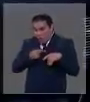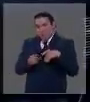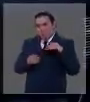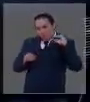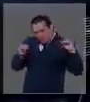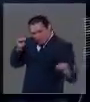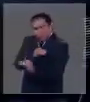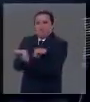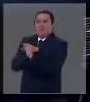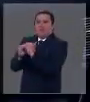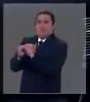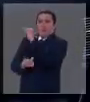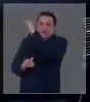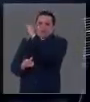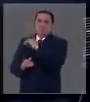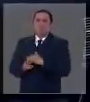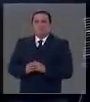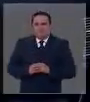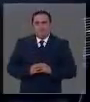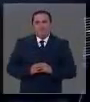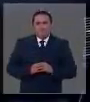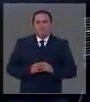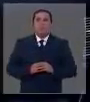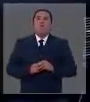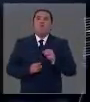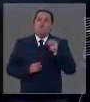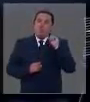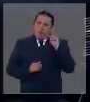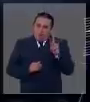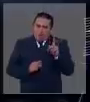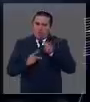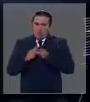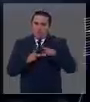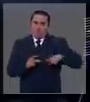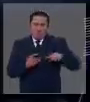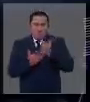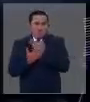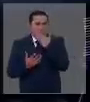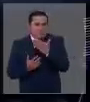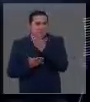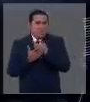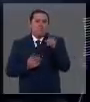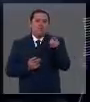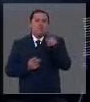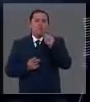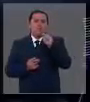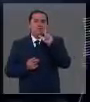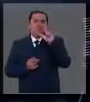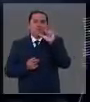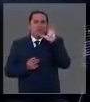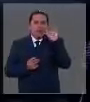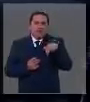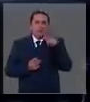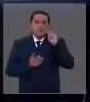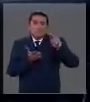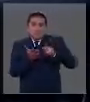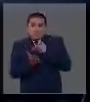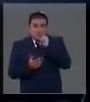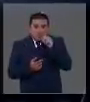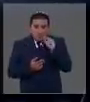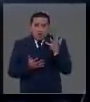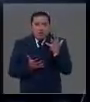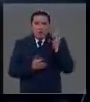finanzas públicas o el manejo, sí, del presupuesto, pero motor del crecimiento sin Telecán. ¿Qué vamos a hacer? Tenemos a la vuelta de la esquina la posibilidad de aranceles al